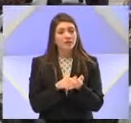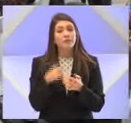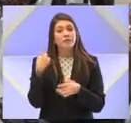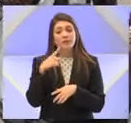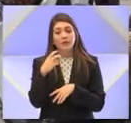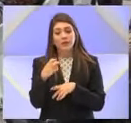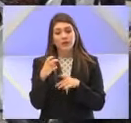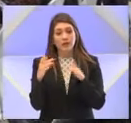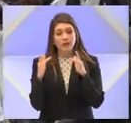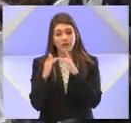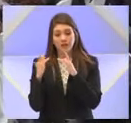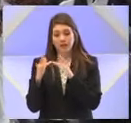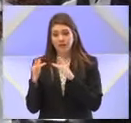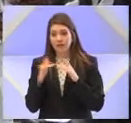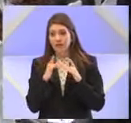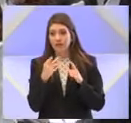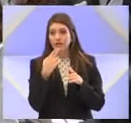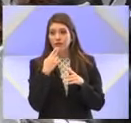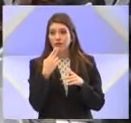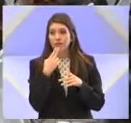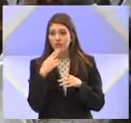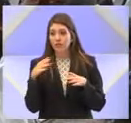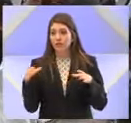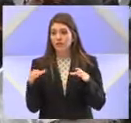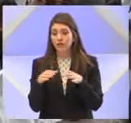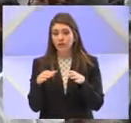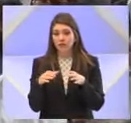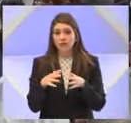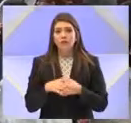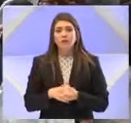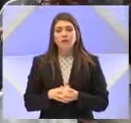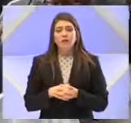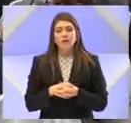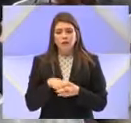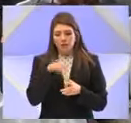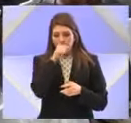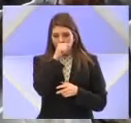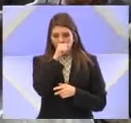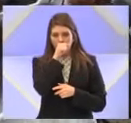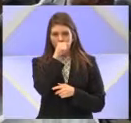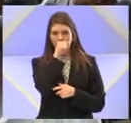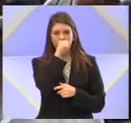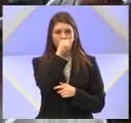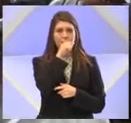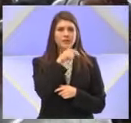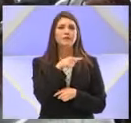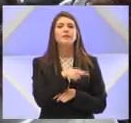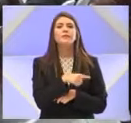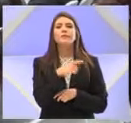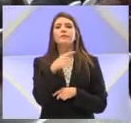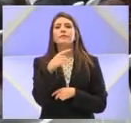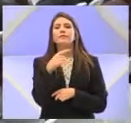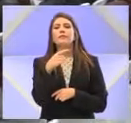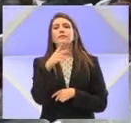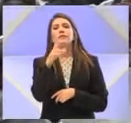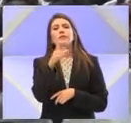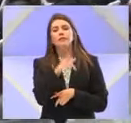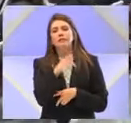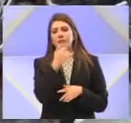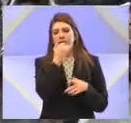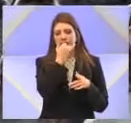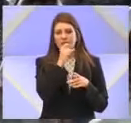comunitarias y perdona que un paréntesis porque no se vale decir que una empresa lleva